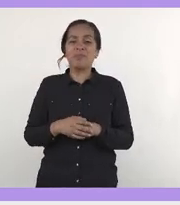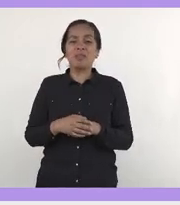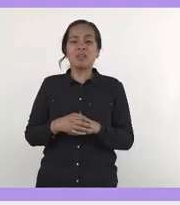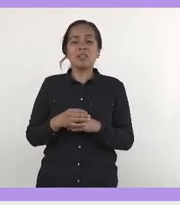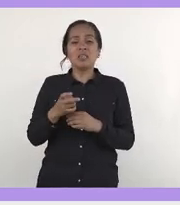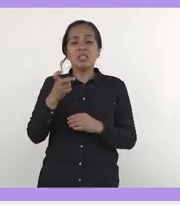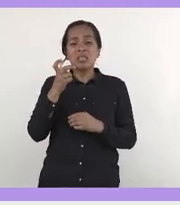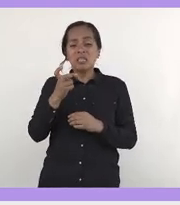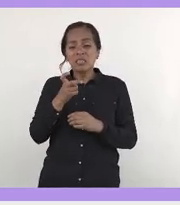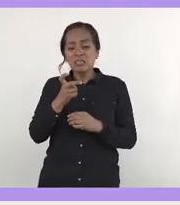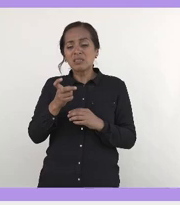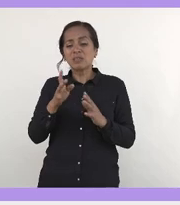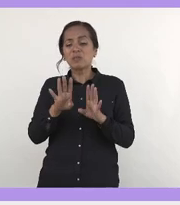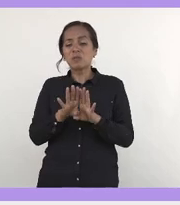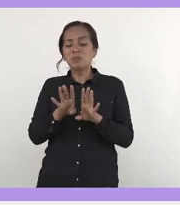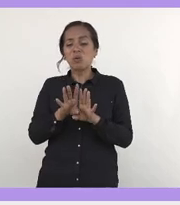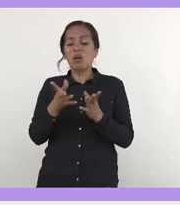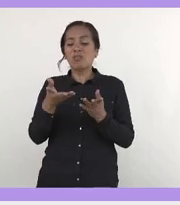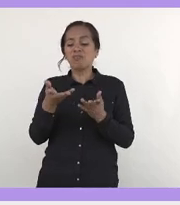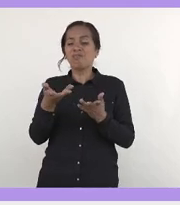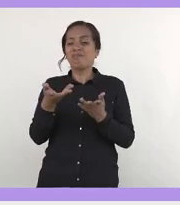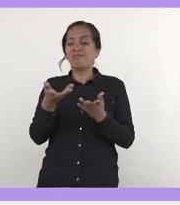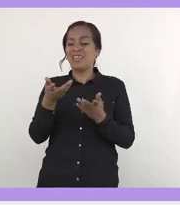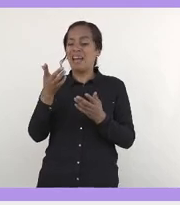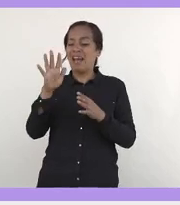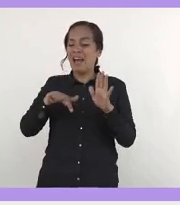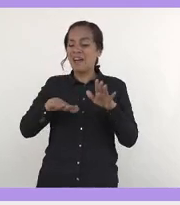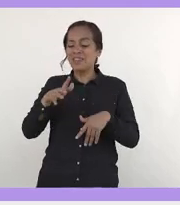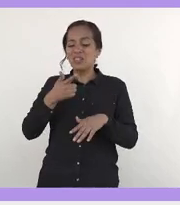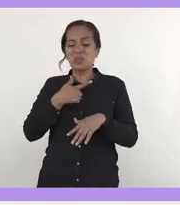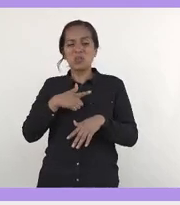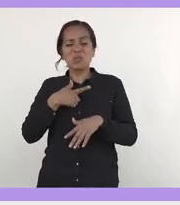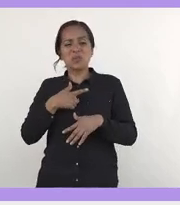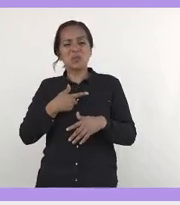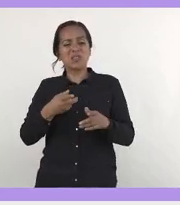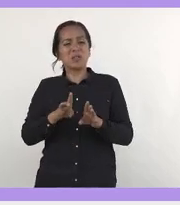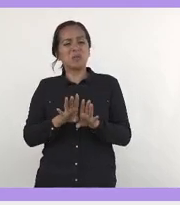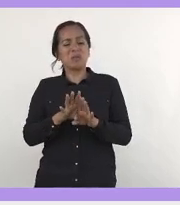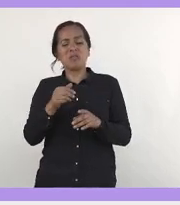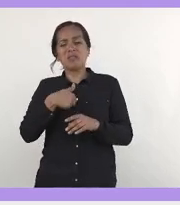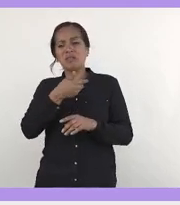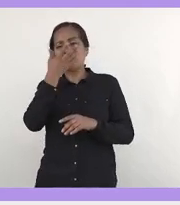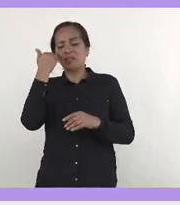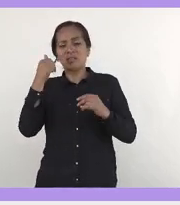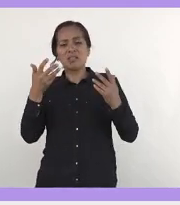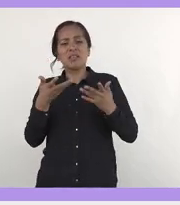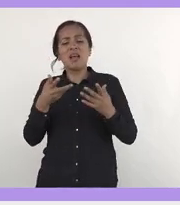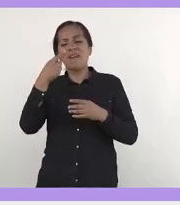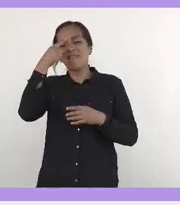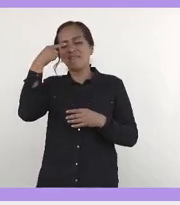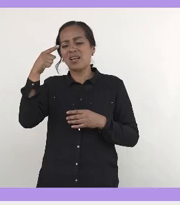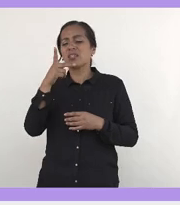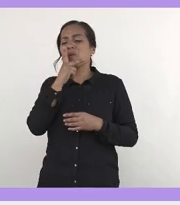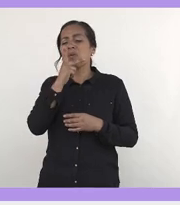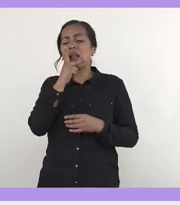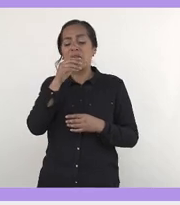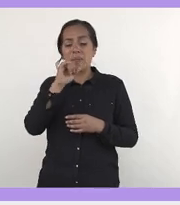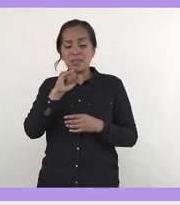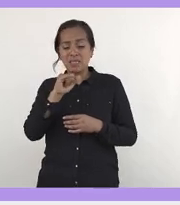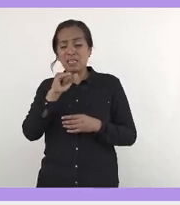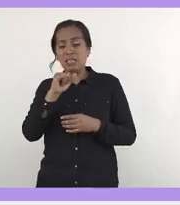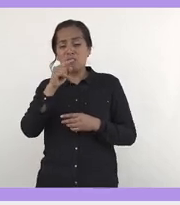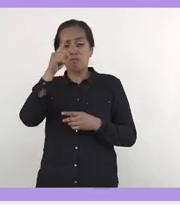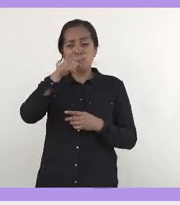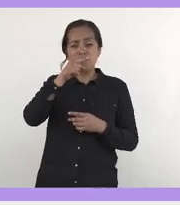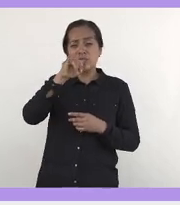a ver esa flexibilidad de la lengua que les digo a veces no nos gusta mucho porque no sabemos qué hacer es muy fácil cuando nos dicen esta palabra lleva acento o no